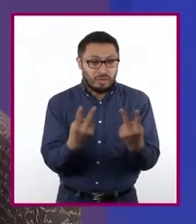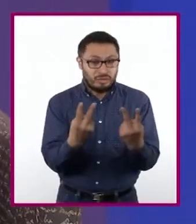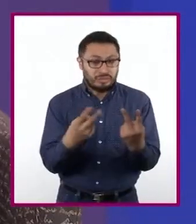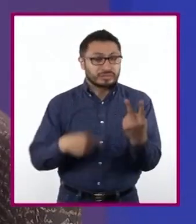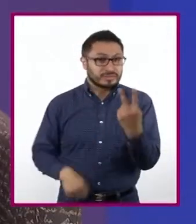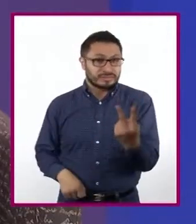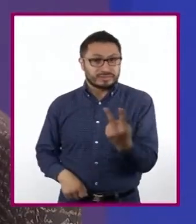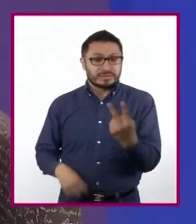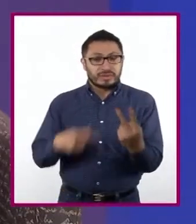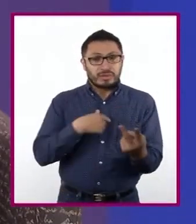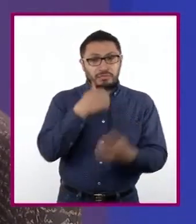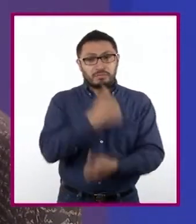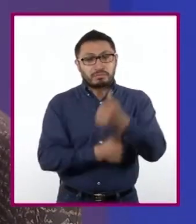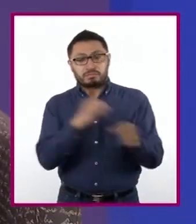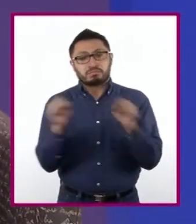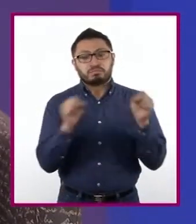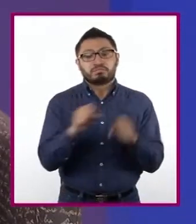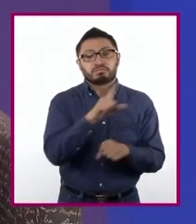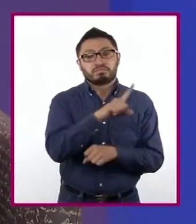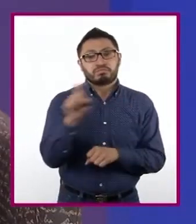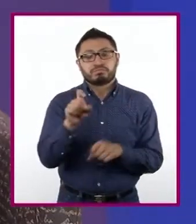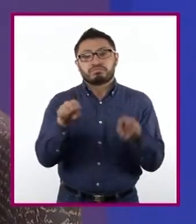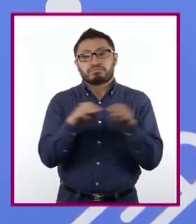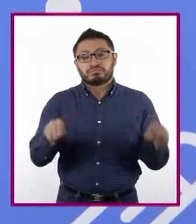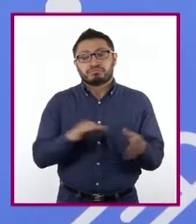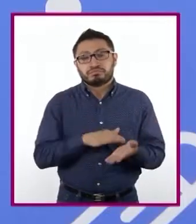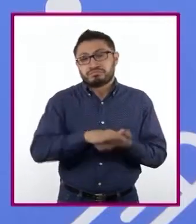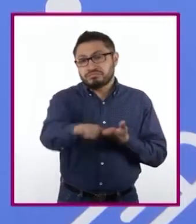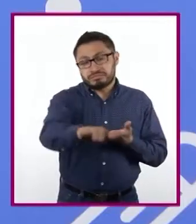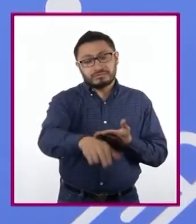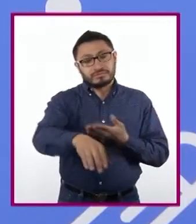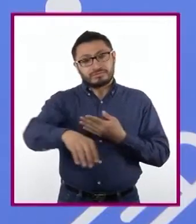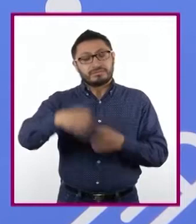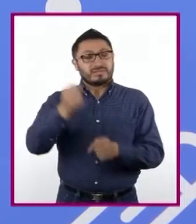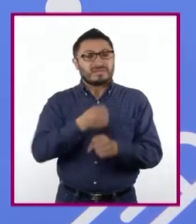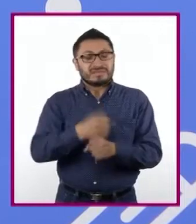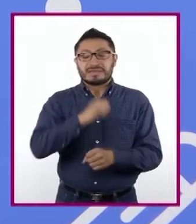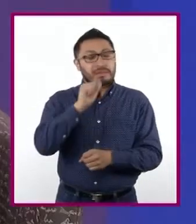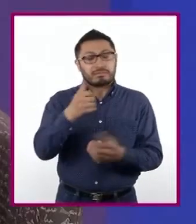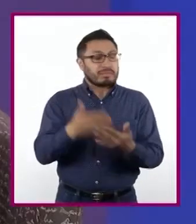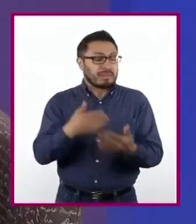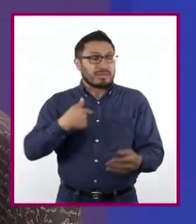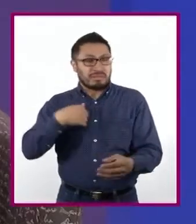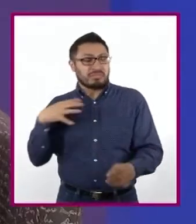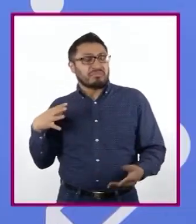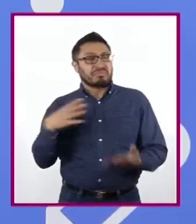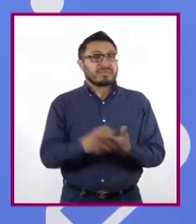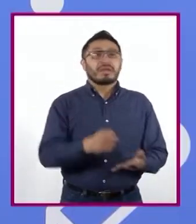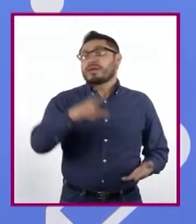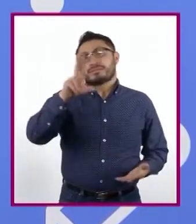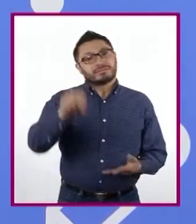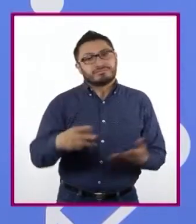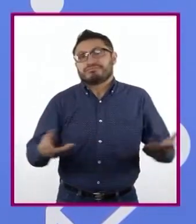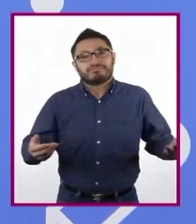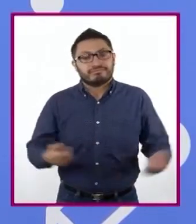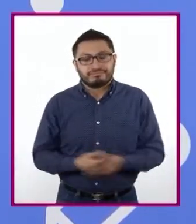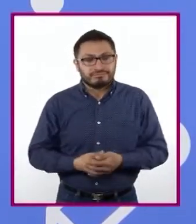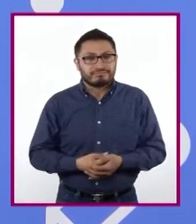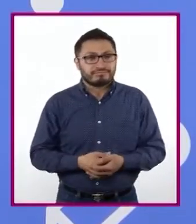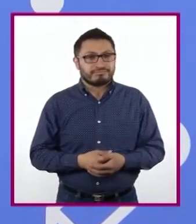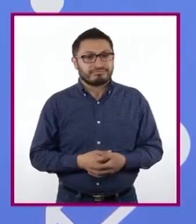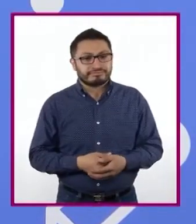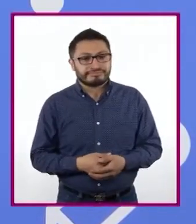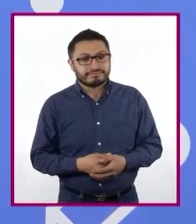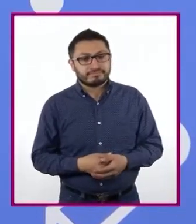para correr 100 metros planos sin entrenar, logrando resultados sorprendentes y sin lesiones. La escuela